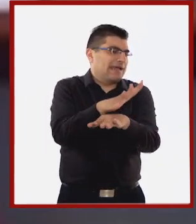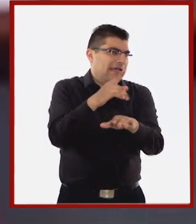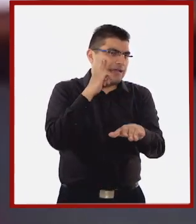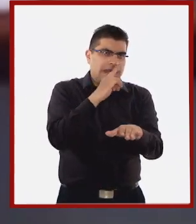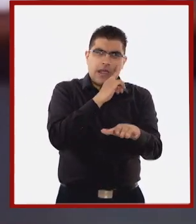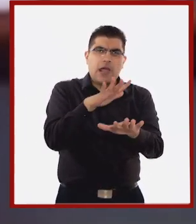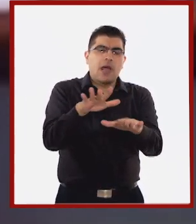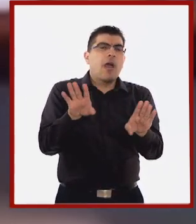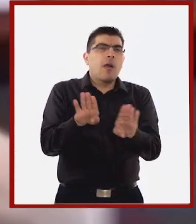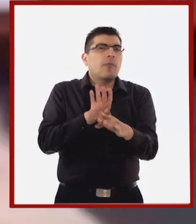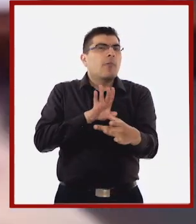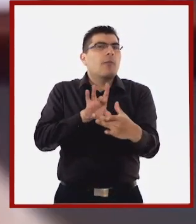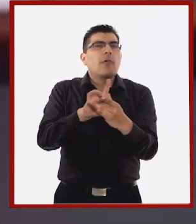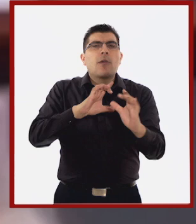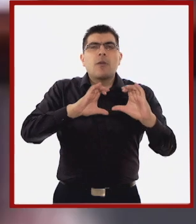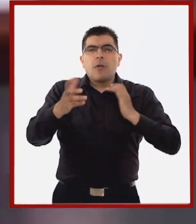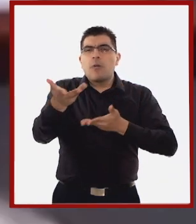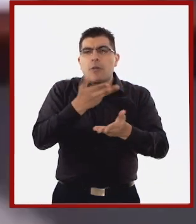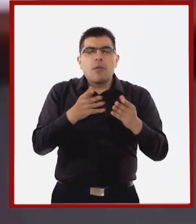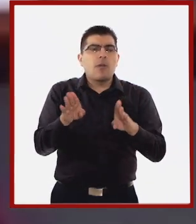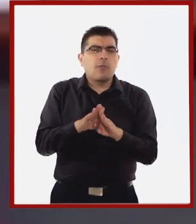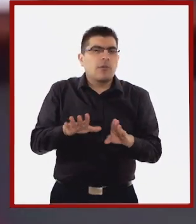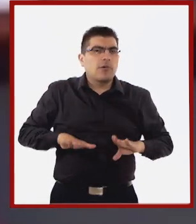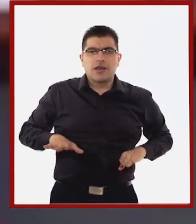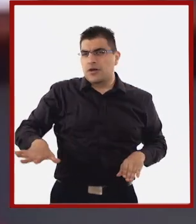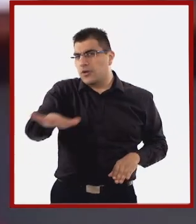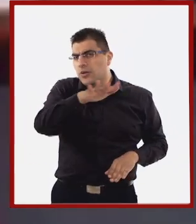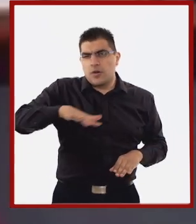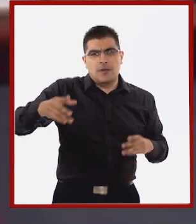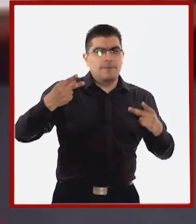maneras de comunicación y que nuestras propias personas, ¿no?